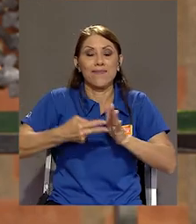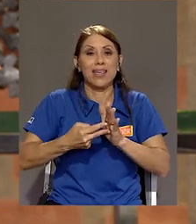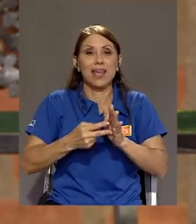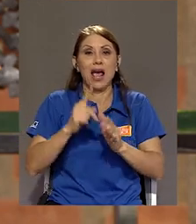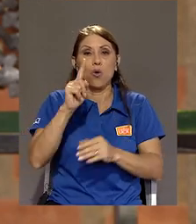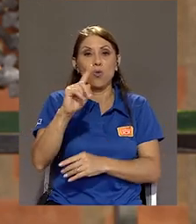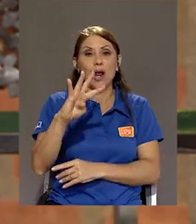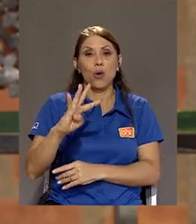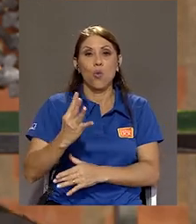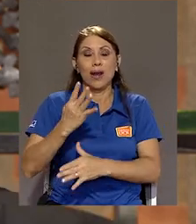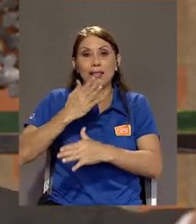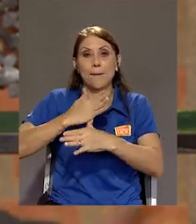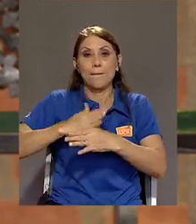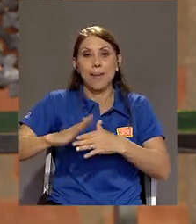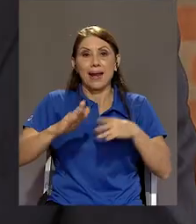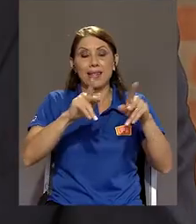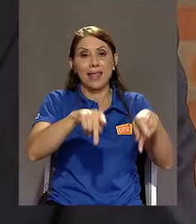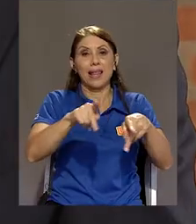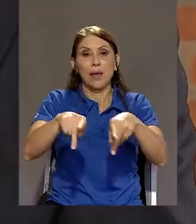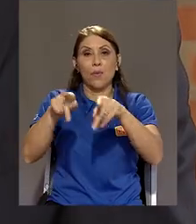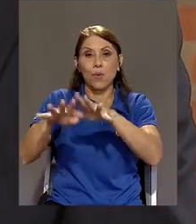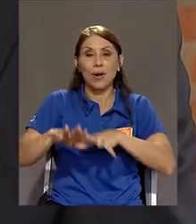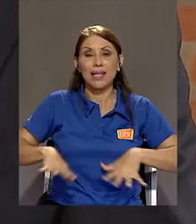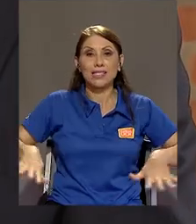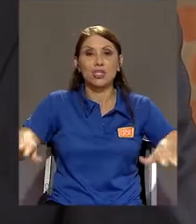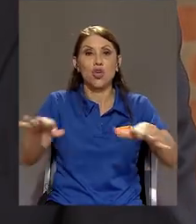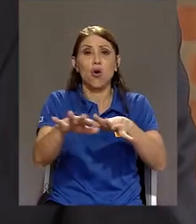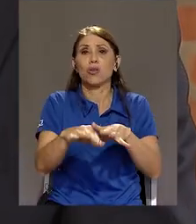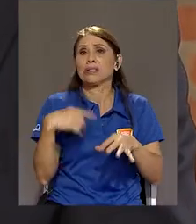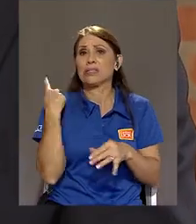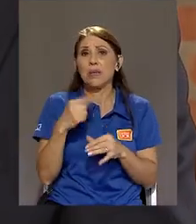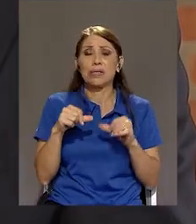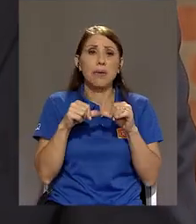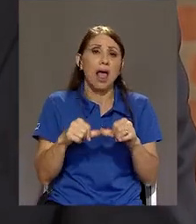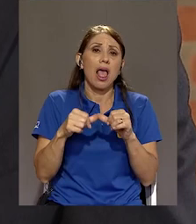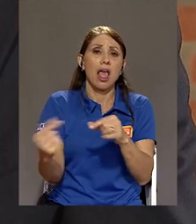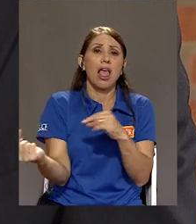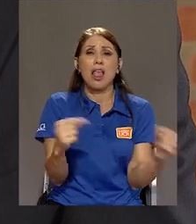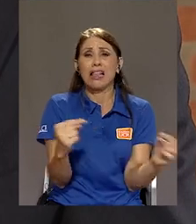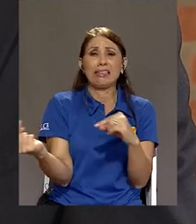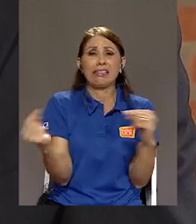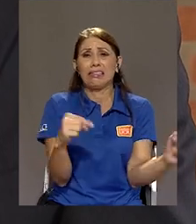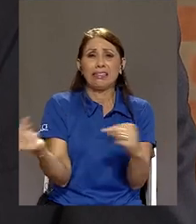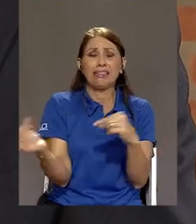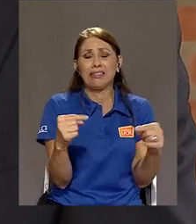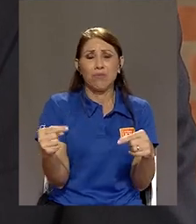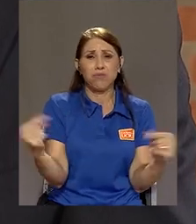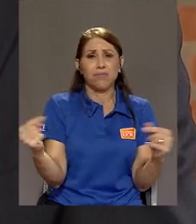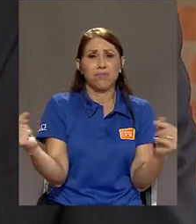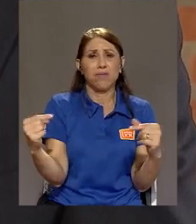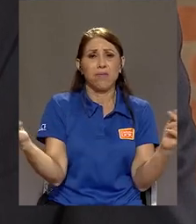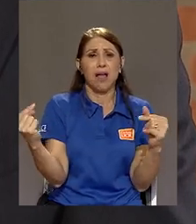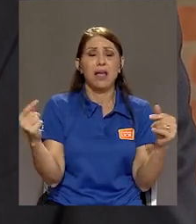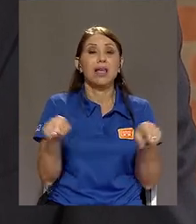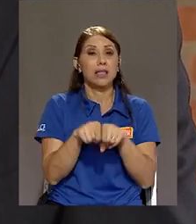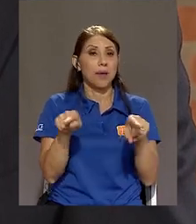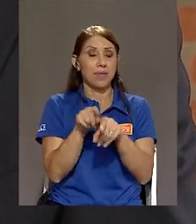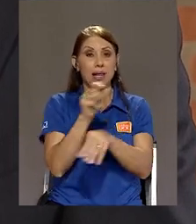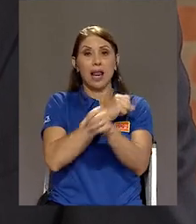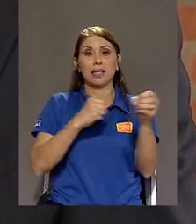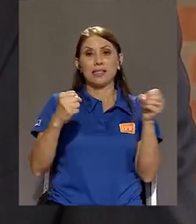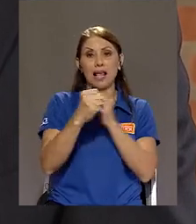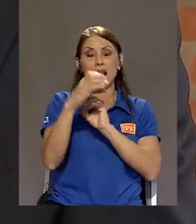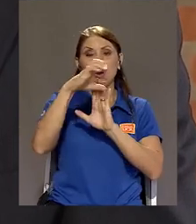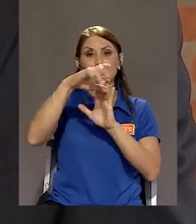de la población pasa en un solo pleito y que la Sala Constitucional tiene otra cantidad enorme así,